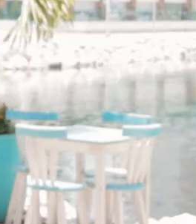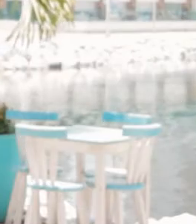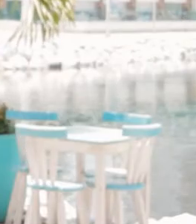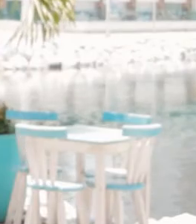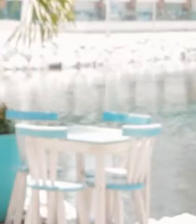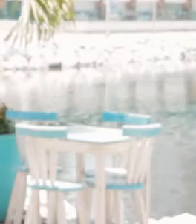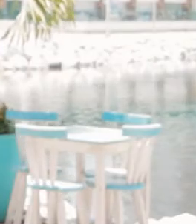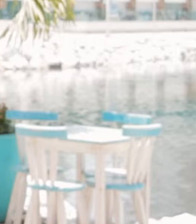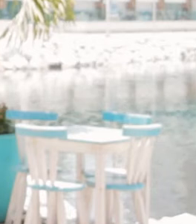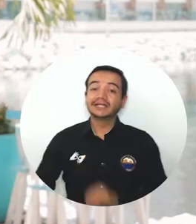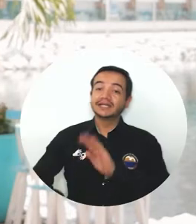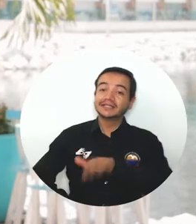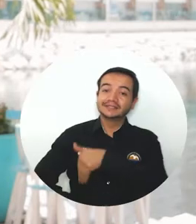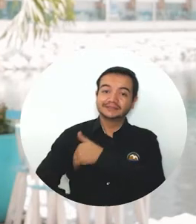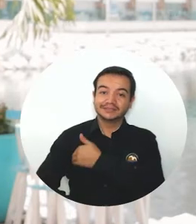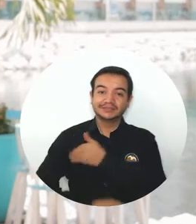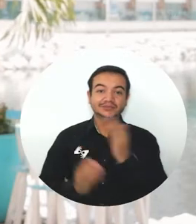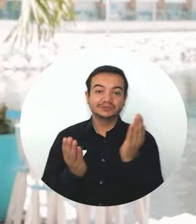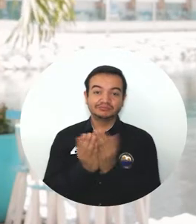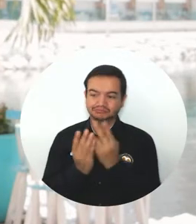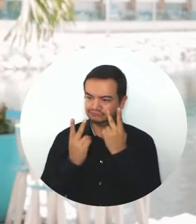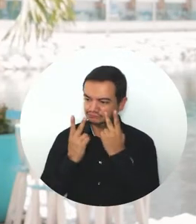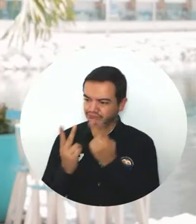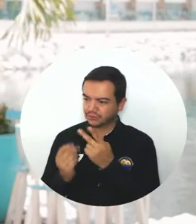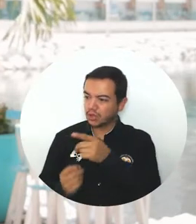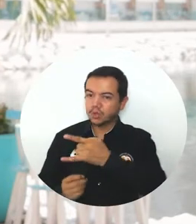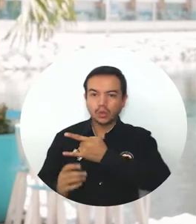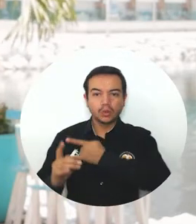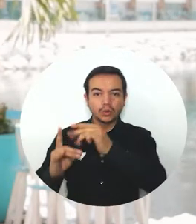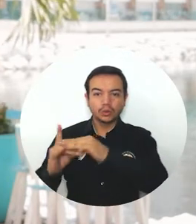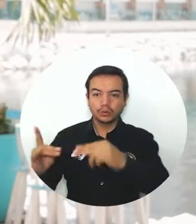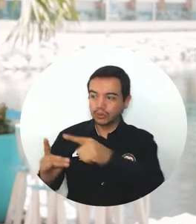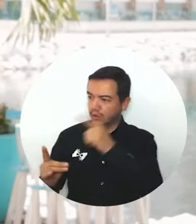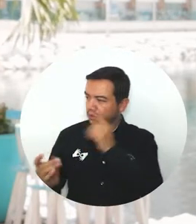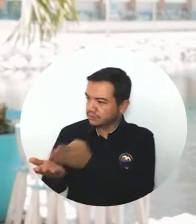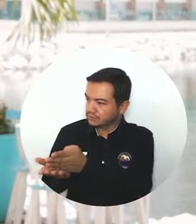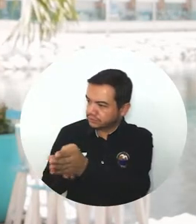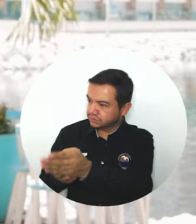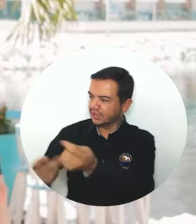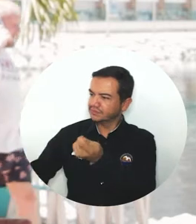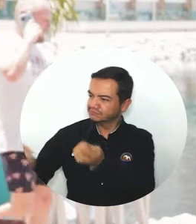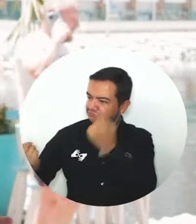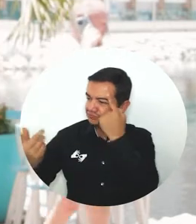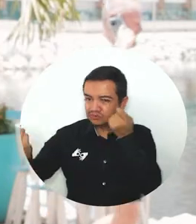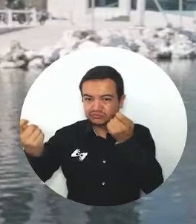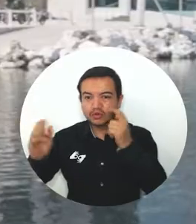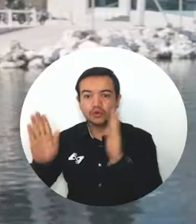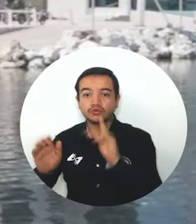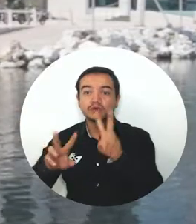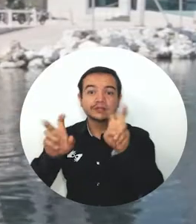El Ministerio de Educación reconoció buenas prácticas de UNI Magdalena para garantizar permanencia de sus estudiantes durante la